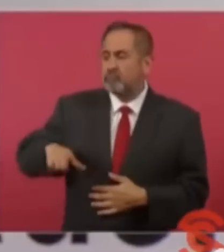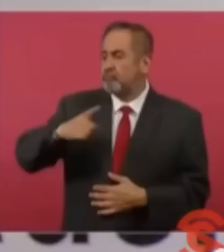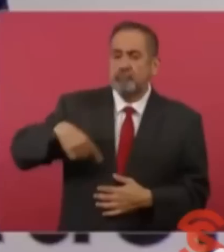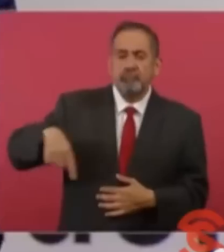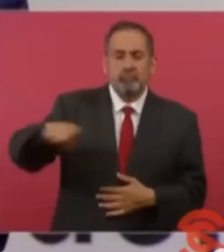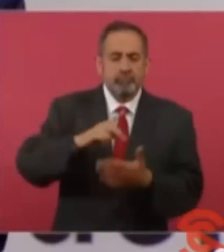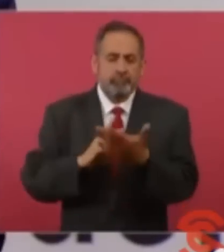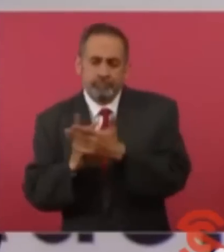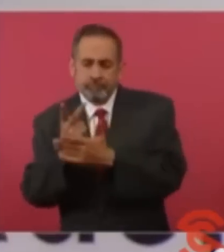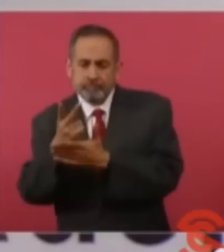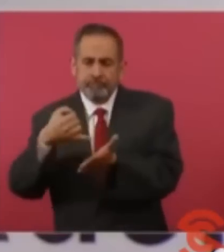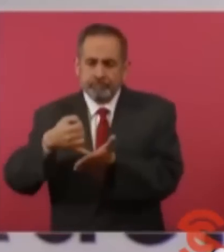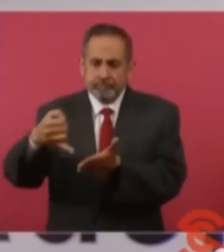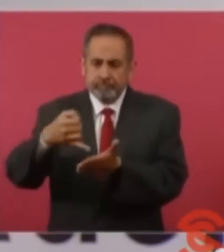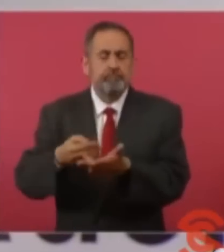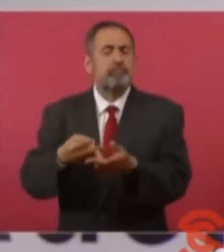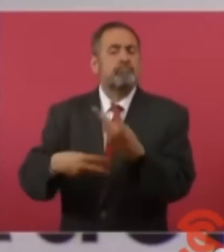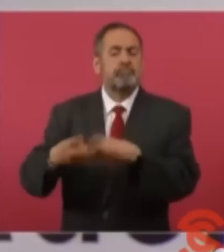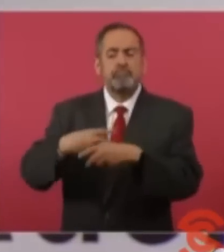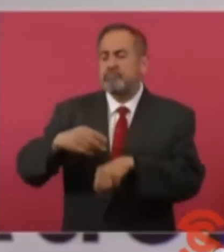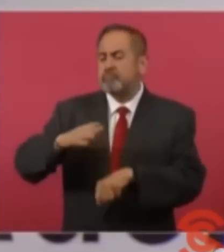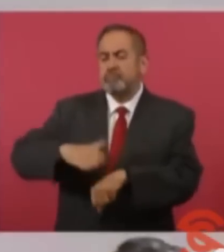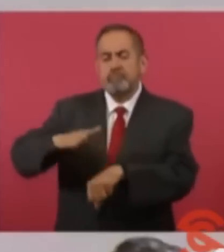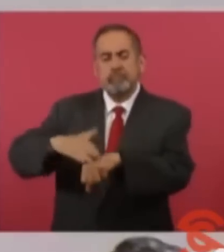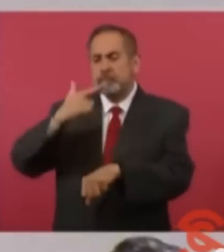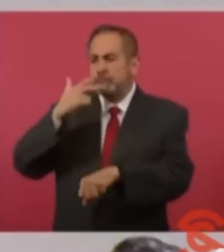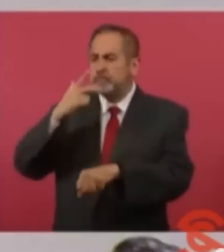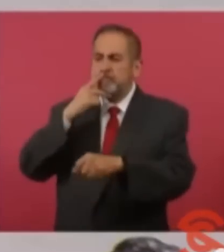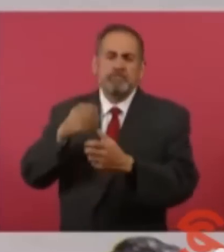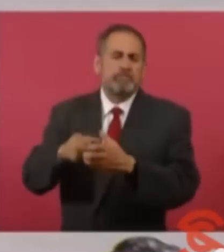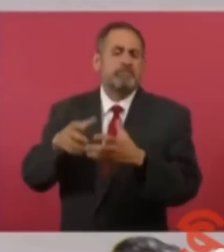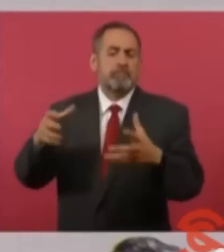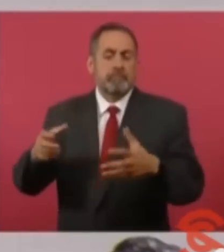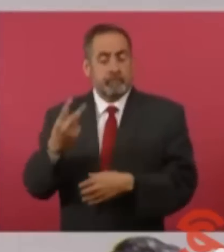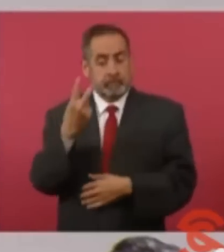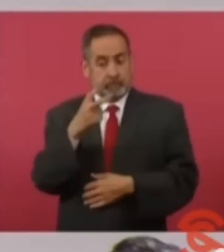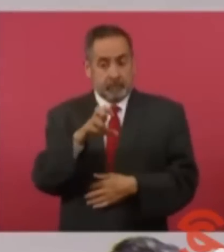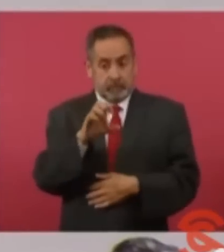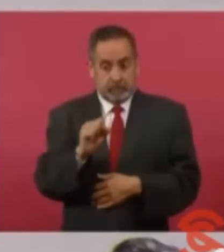agrícola haya aumentado de